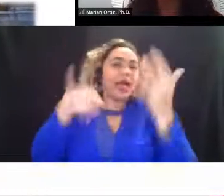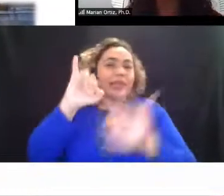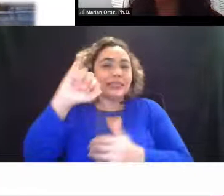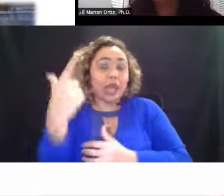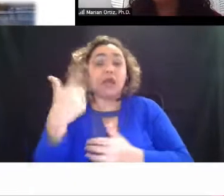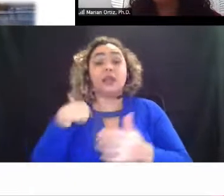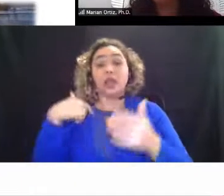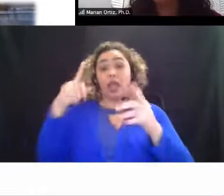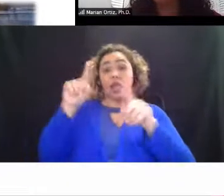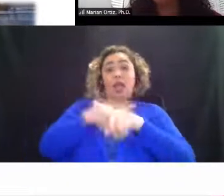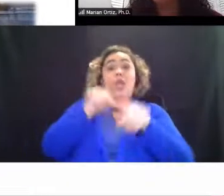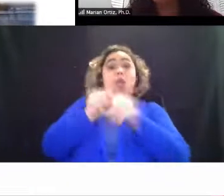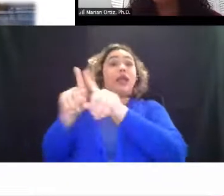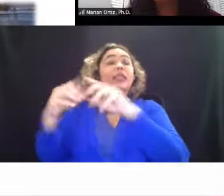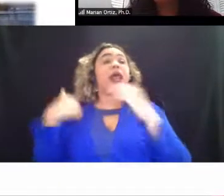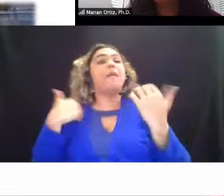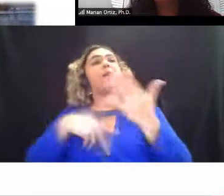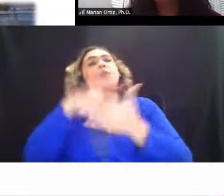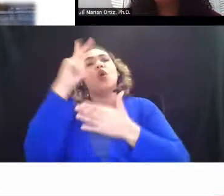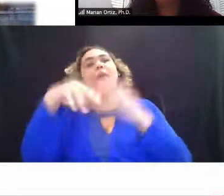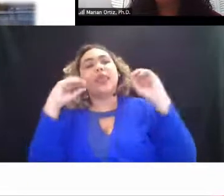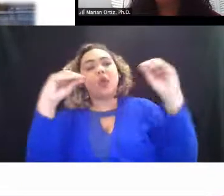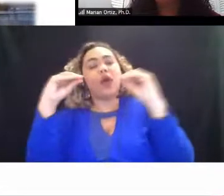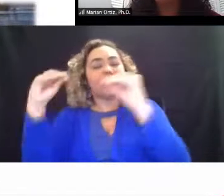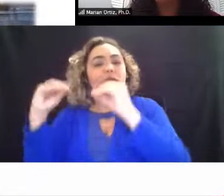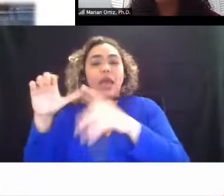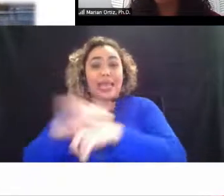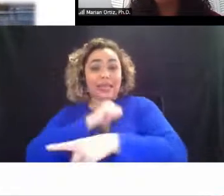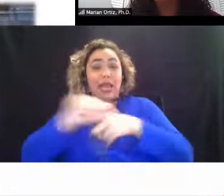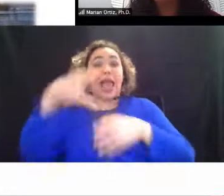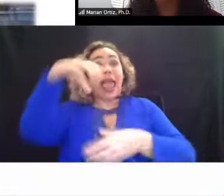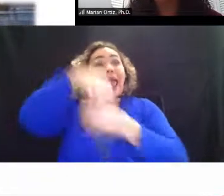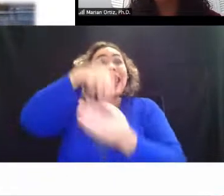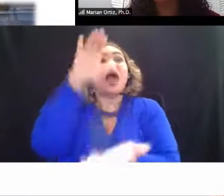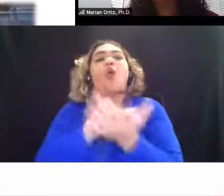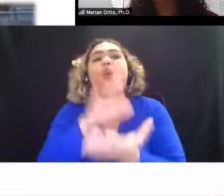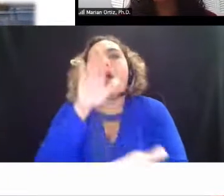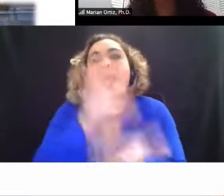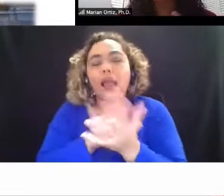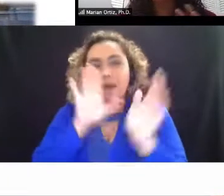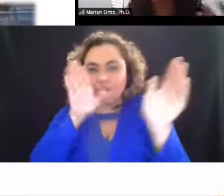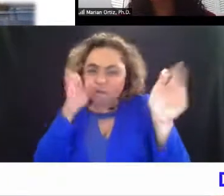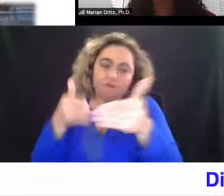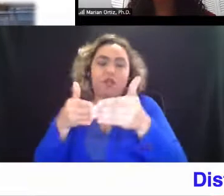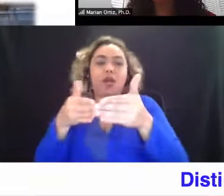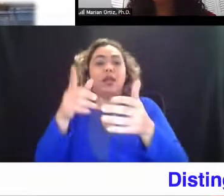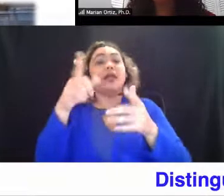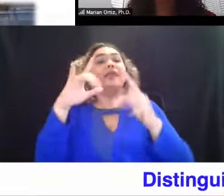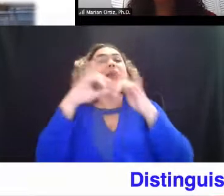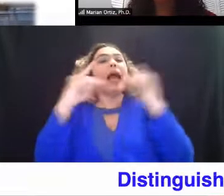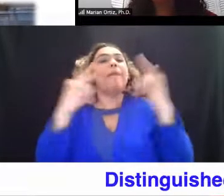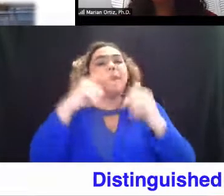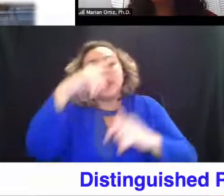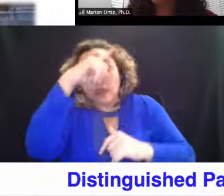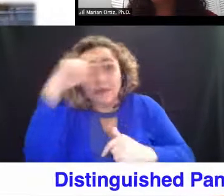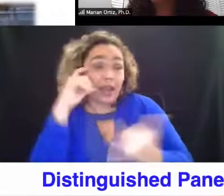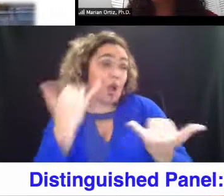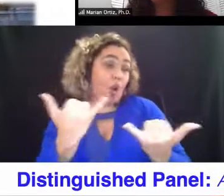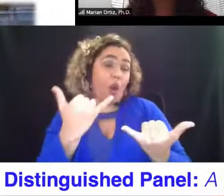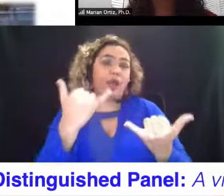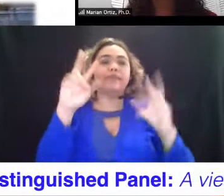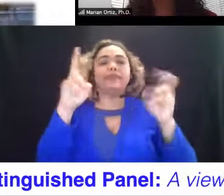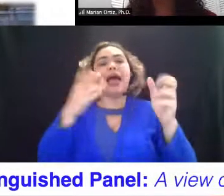educación y entrenamiento, particularmente enfocados en las escuelas, donde participamos desde campamentos de verano, ahora mismo con charlas